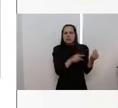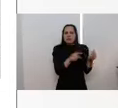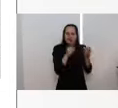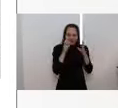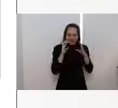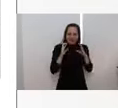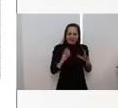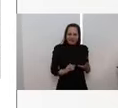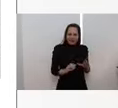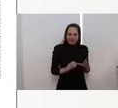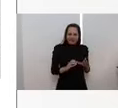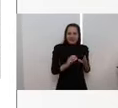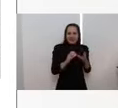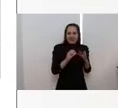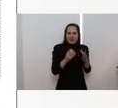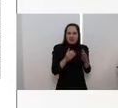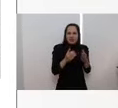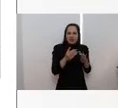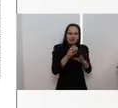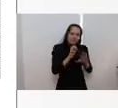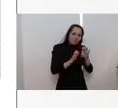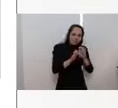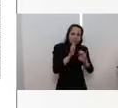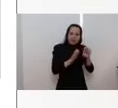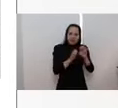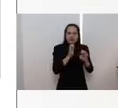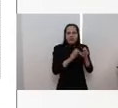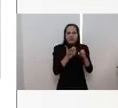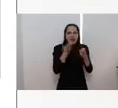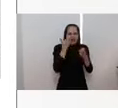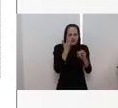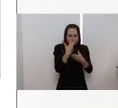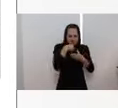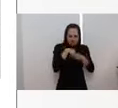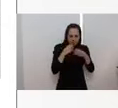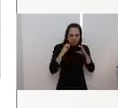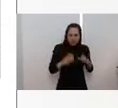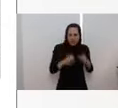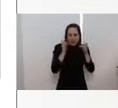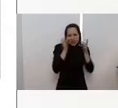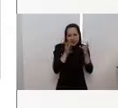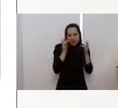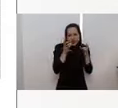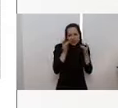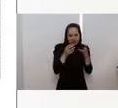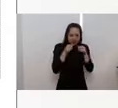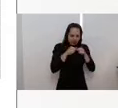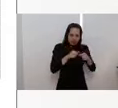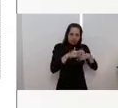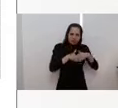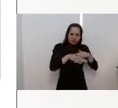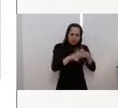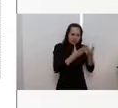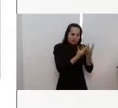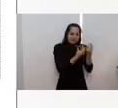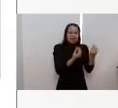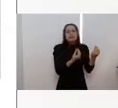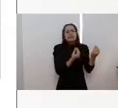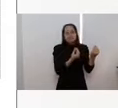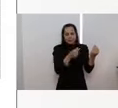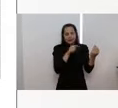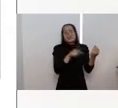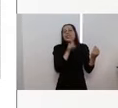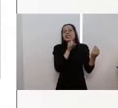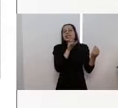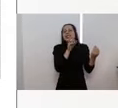que son todos los utilizados para el manejo de enfermedades catastróficas y algunas enfermedades crónicas que consumen como ya lo dije